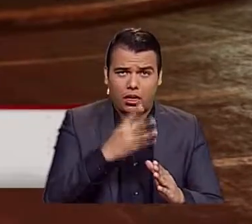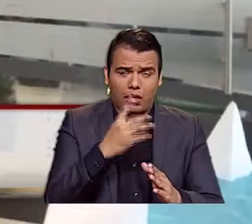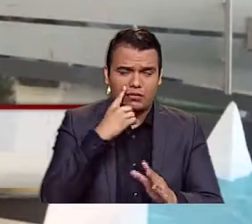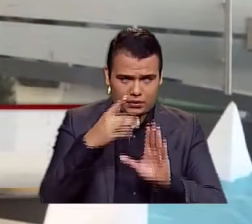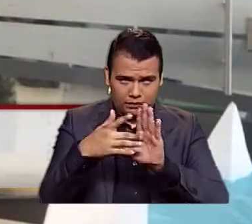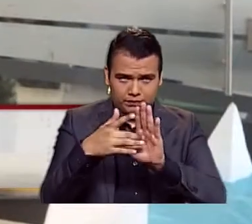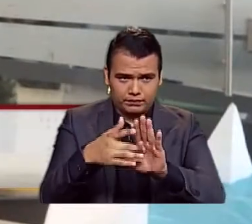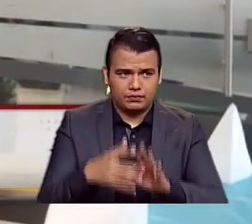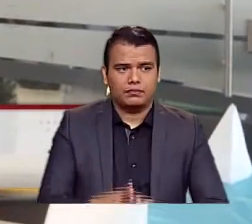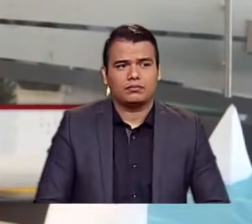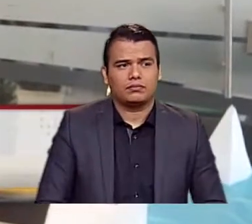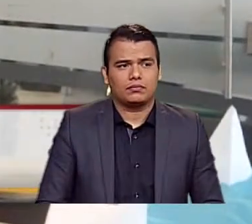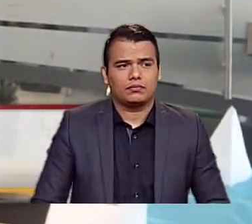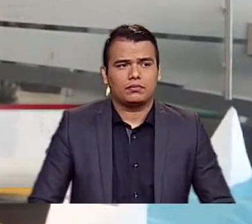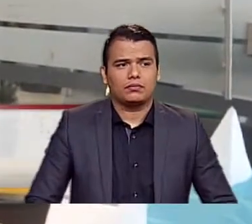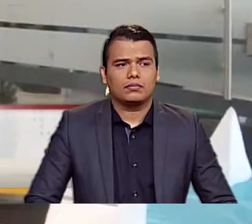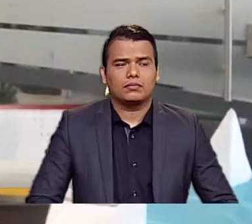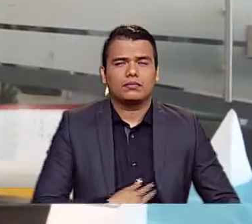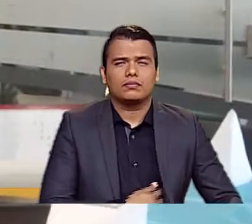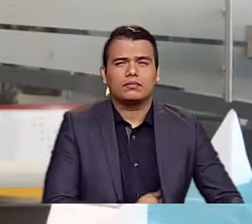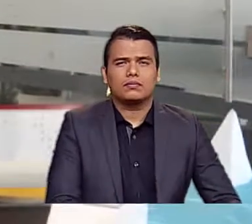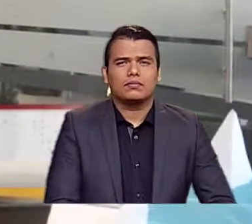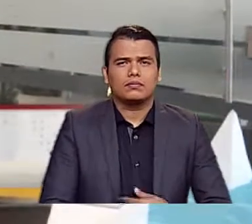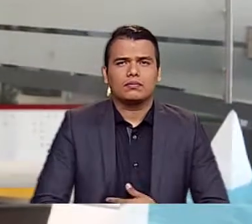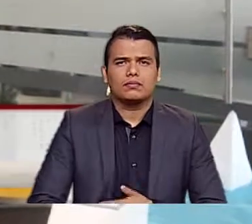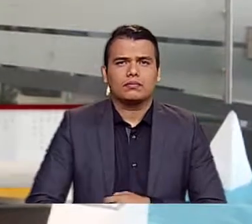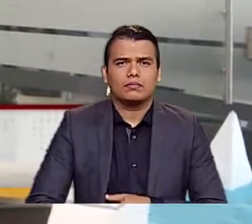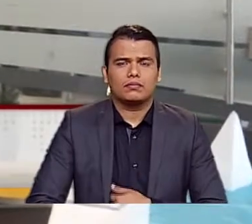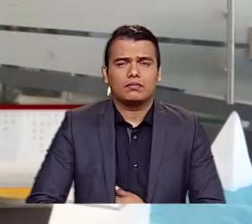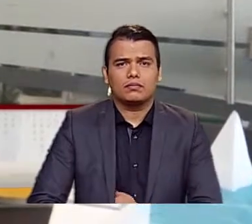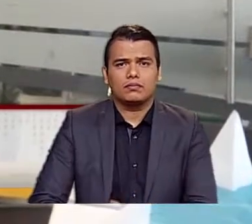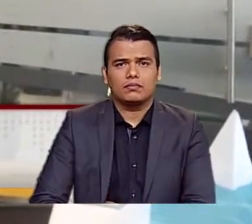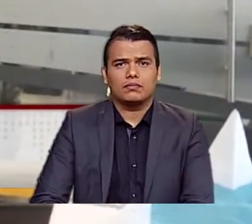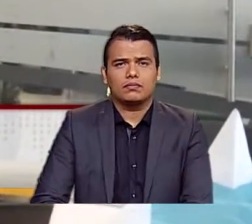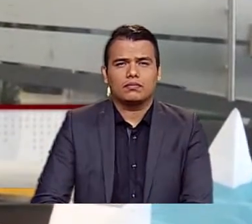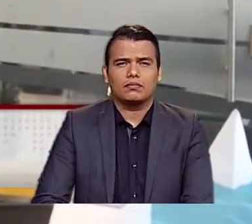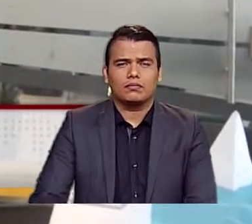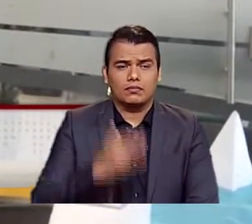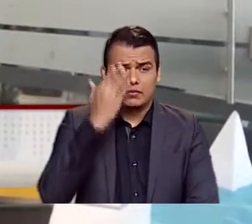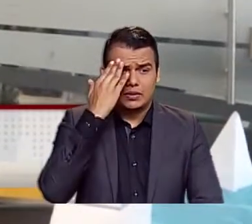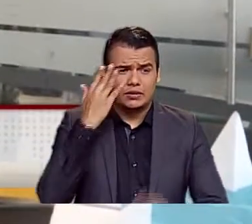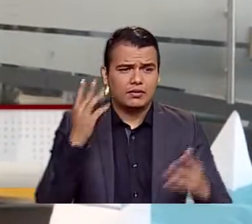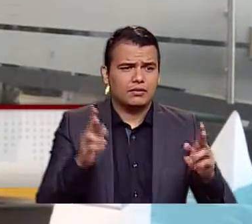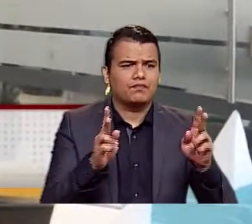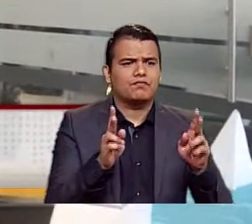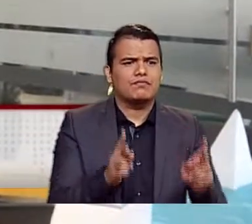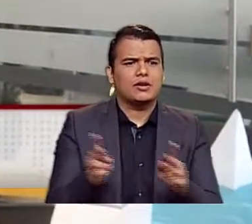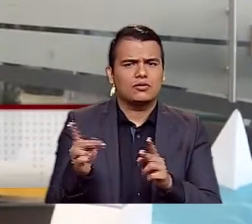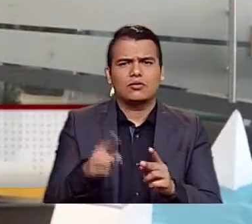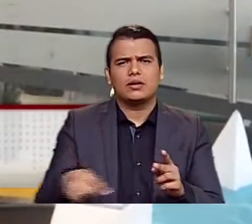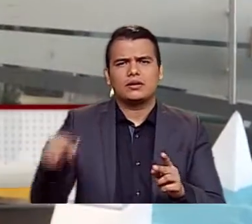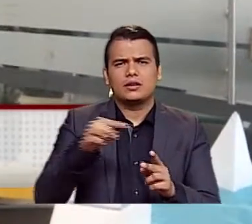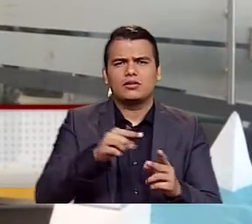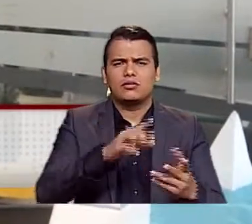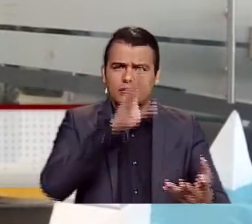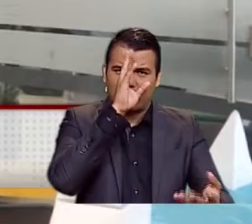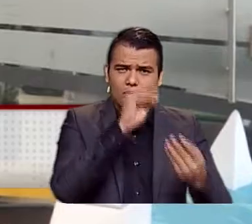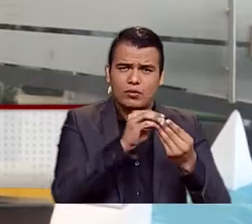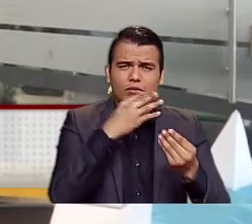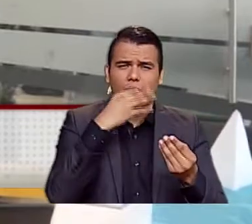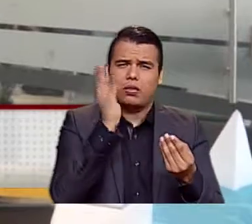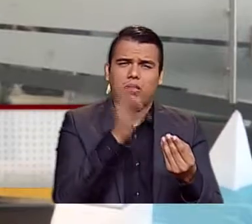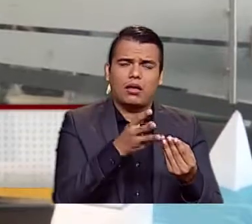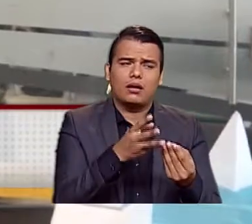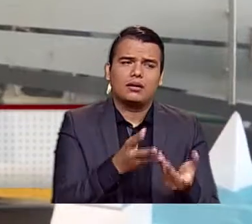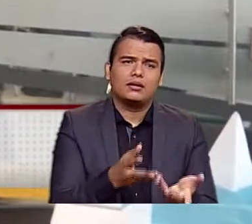paz. Lo que hay es traidores, digamos, las personas que no están dentro del proceso, lo que